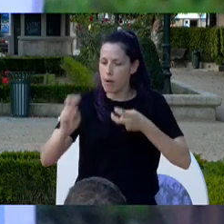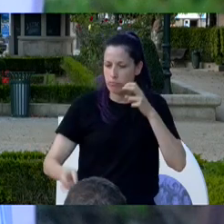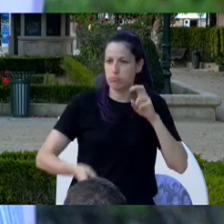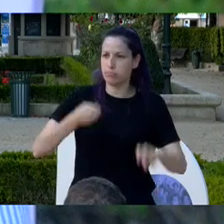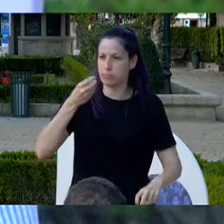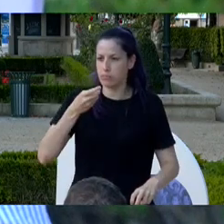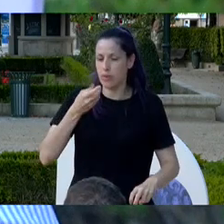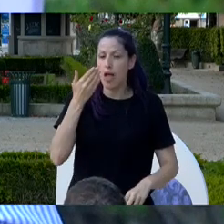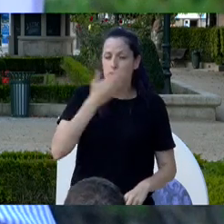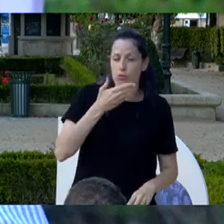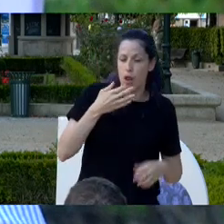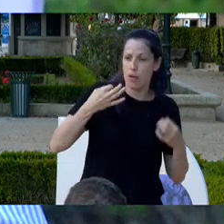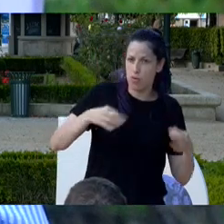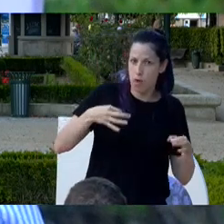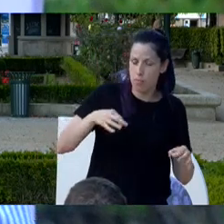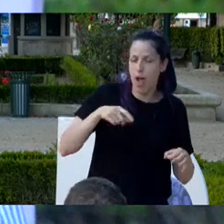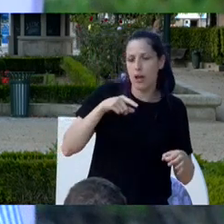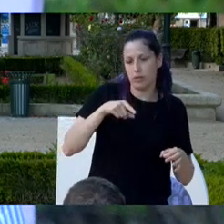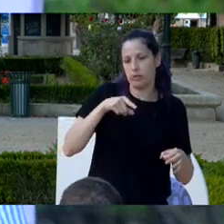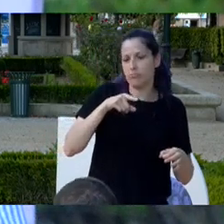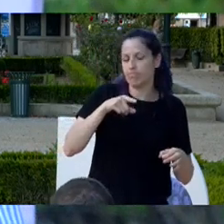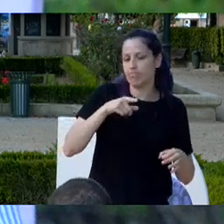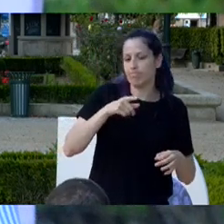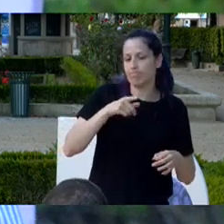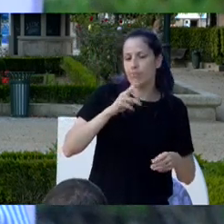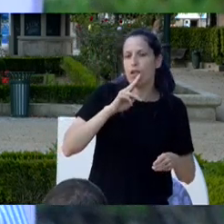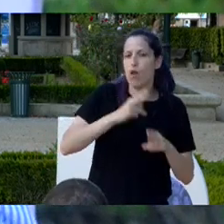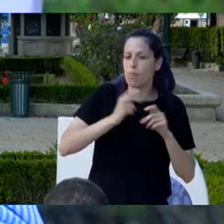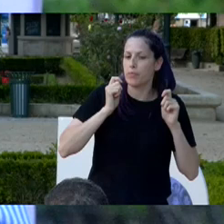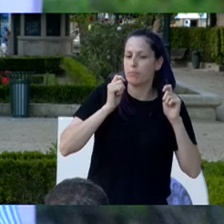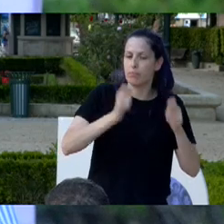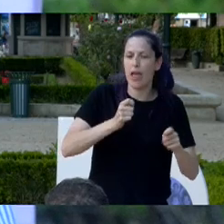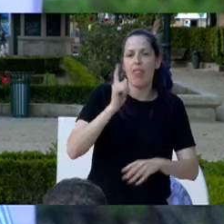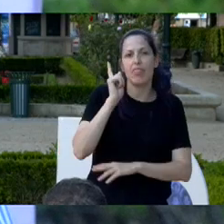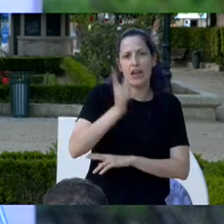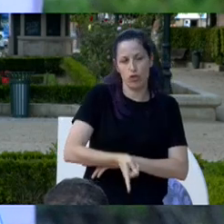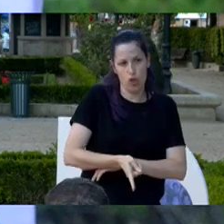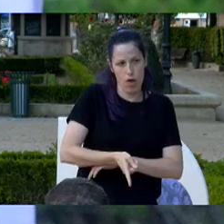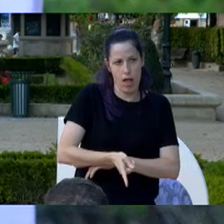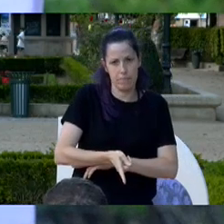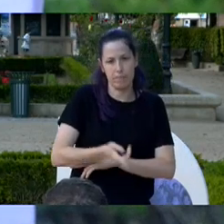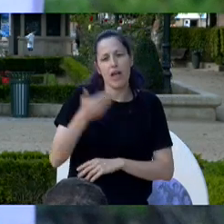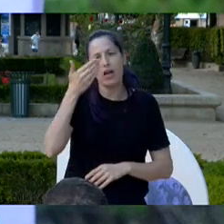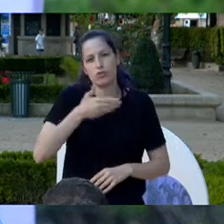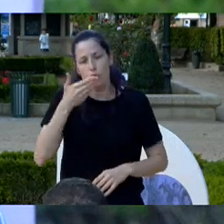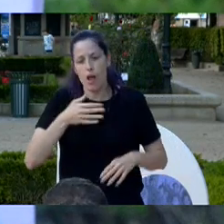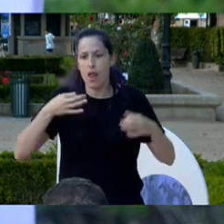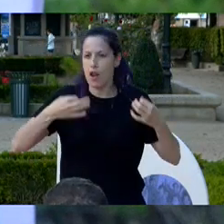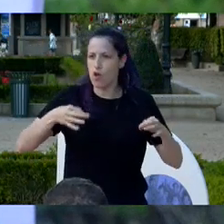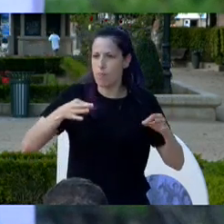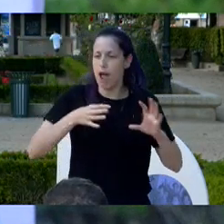escolas normales, e a nomean directora da escola normal unificada. Pensemos que entra tamén o